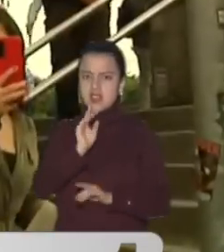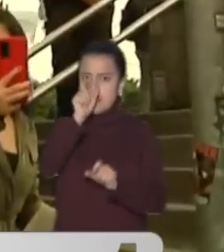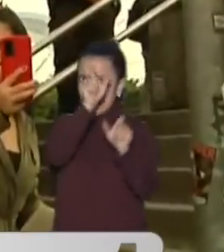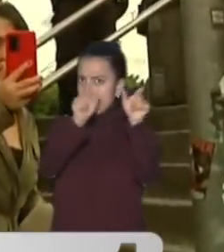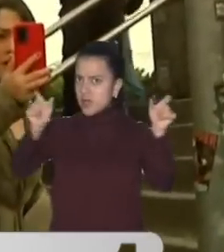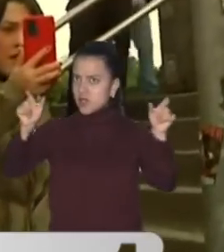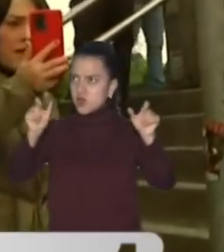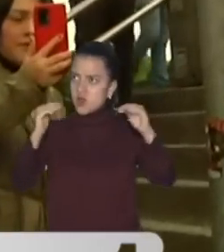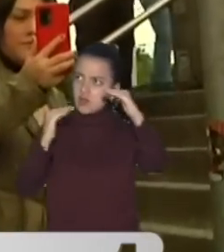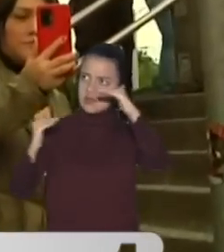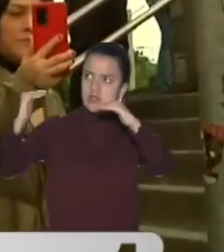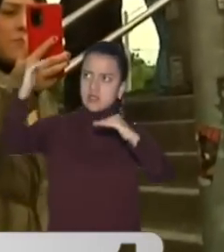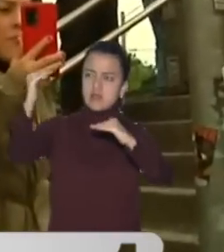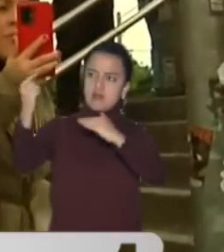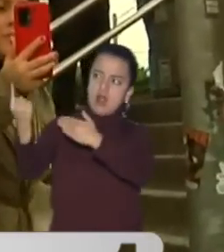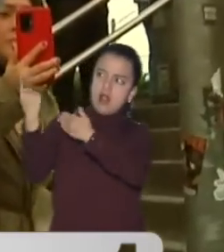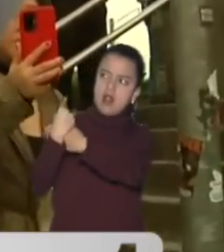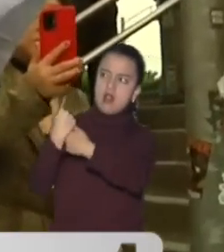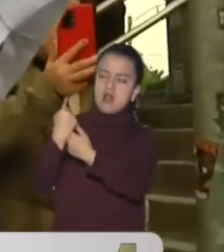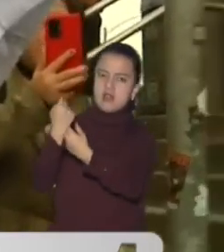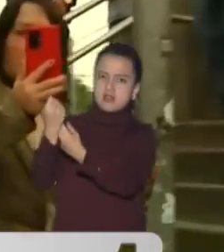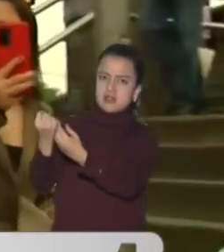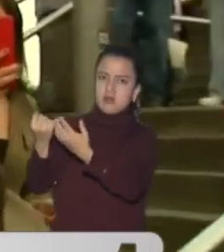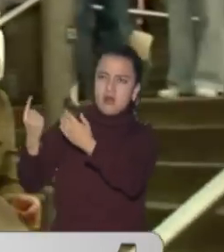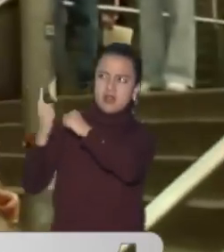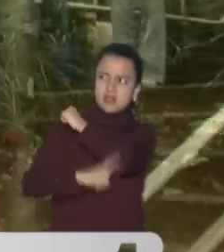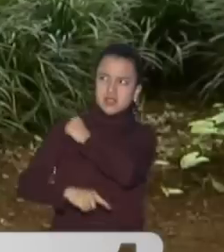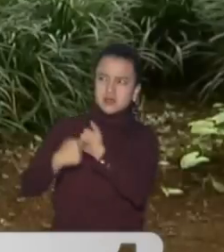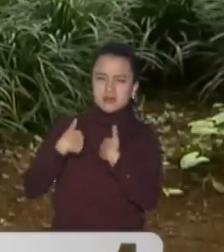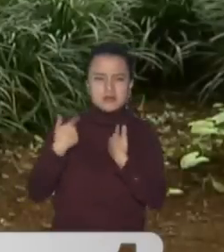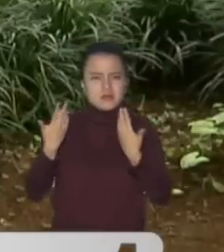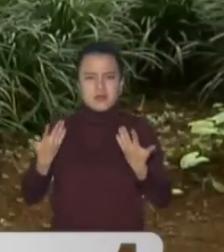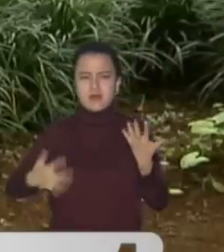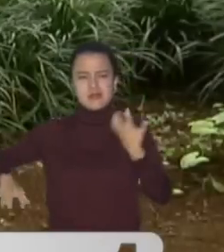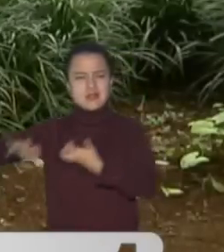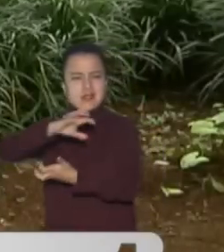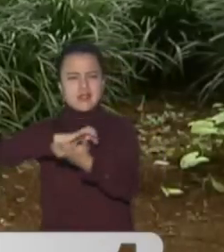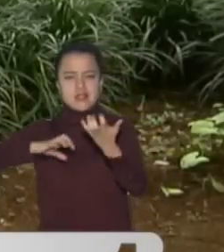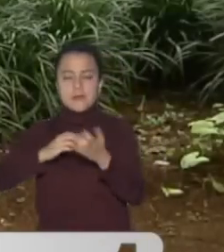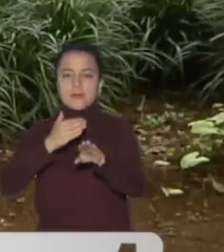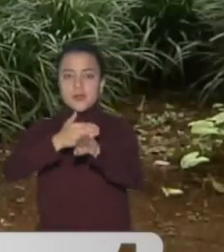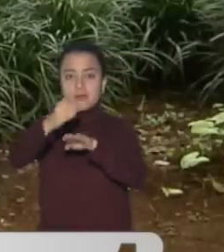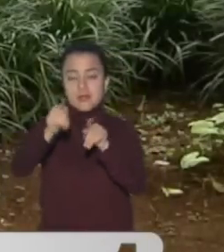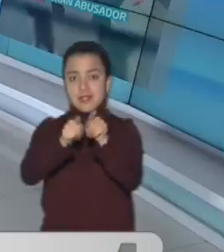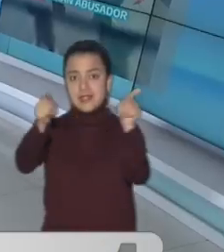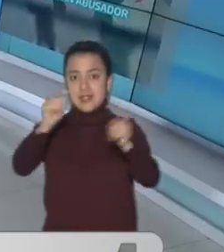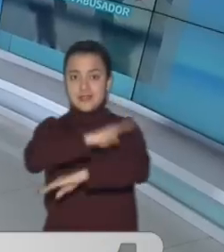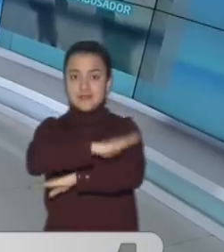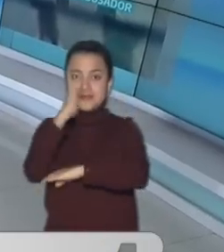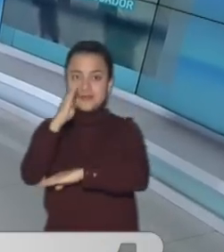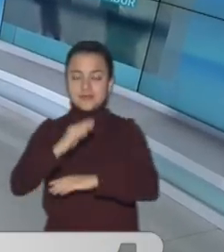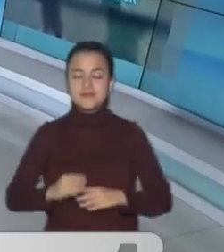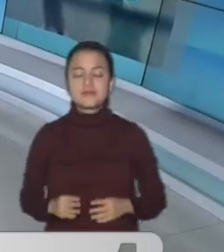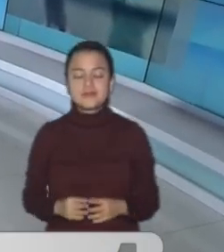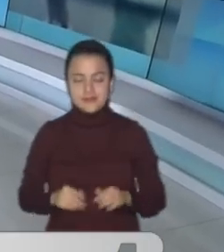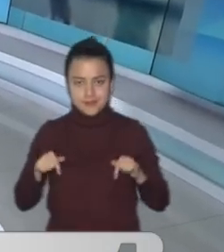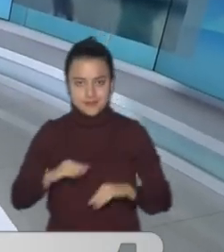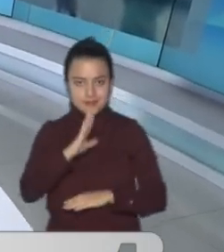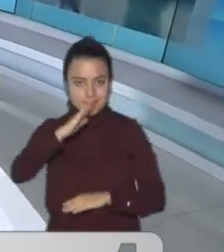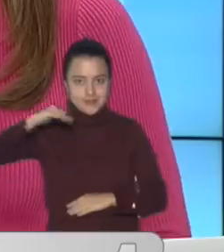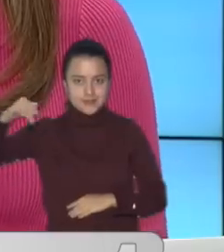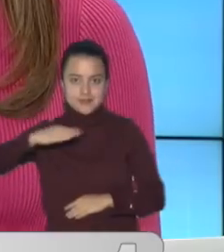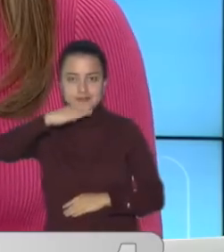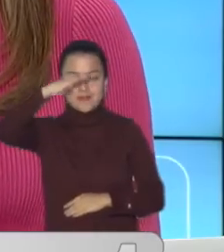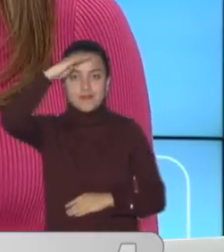que ha desatado toda esta tormenta en la ciudad. Más adelante, en minutos, ampliaremos estas noticias desde la capital antioqueña. Así es, Yusi,